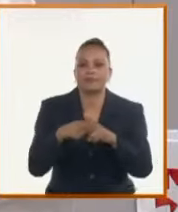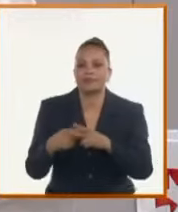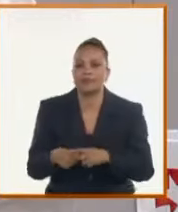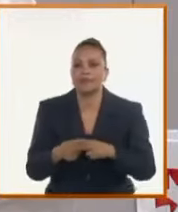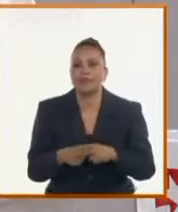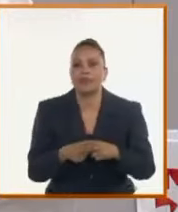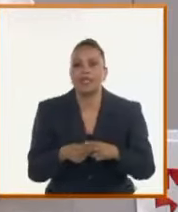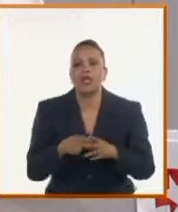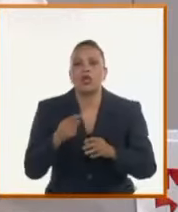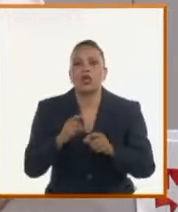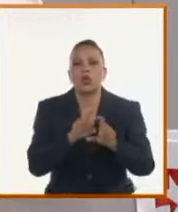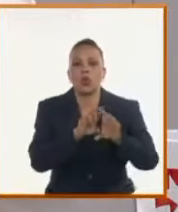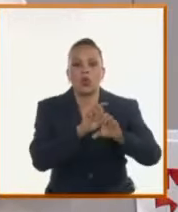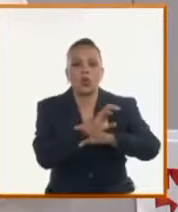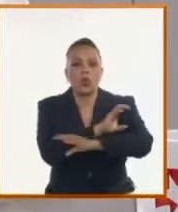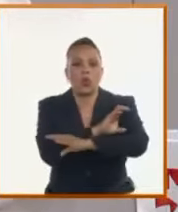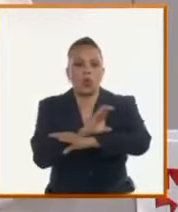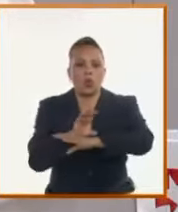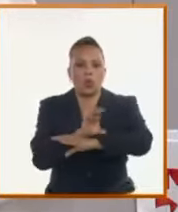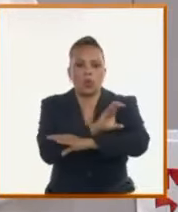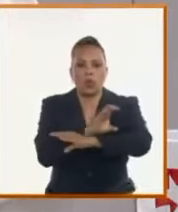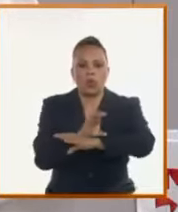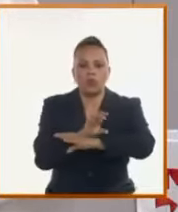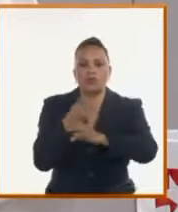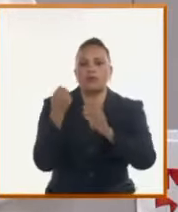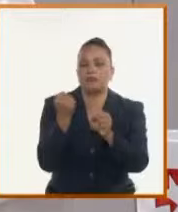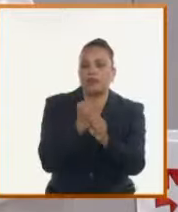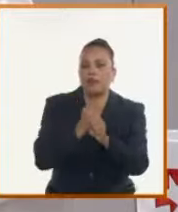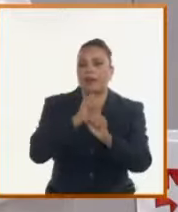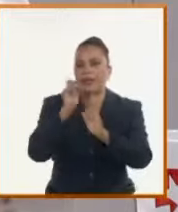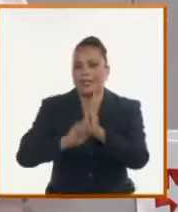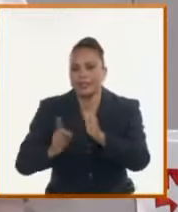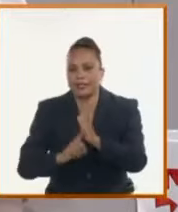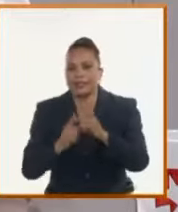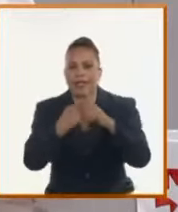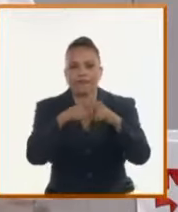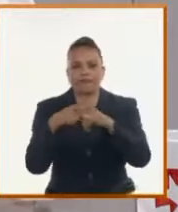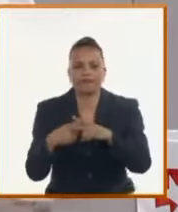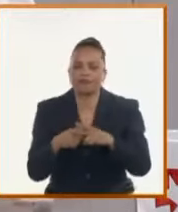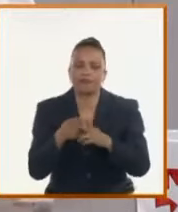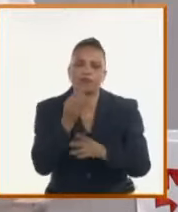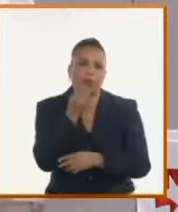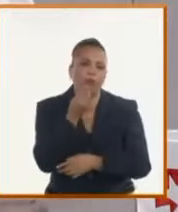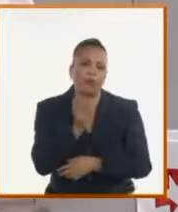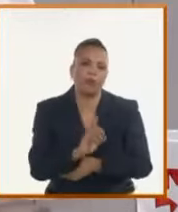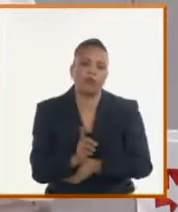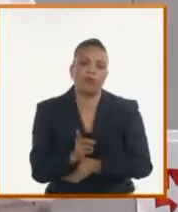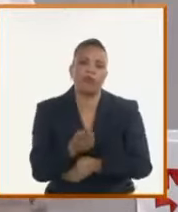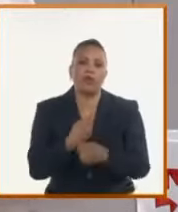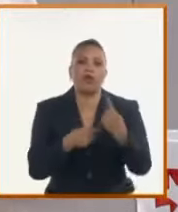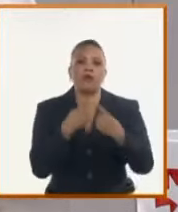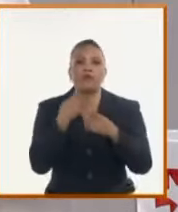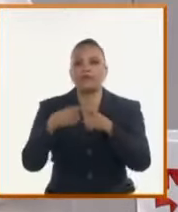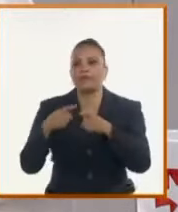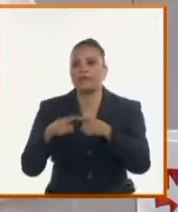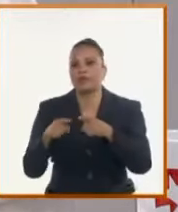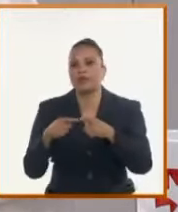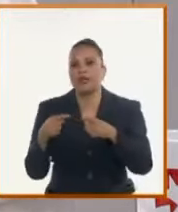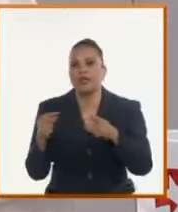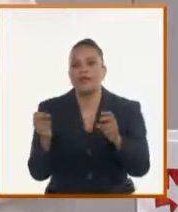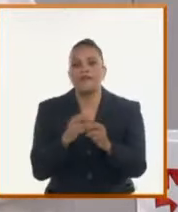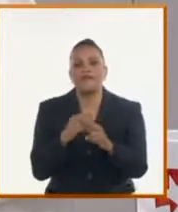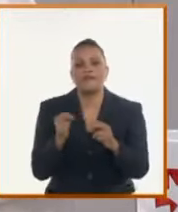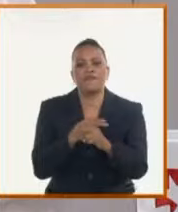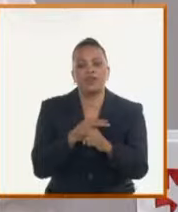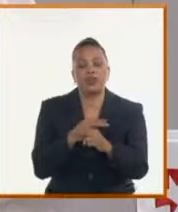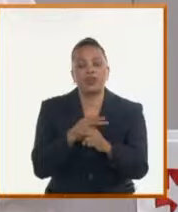que los coches motores se le hagan sus trabajos de Electricidad sobre todo y algunos elementos de la vía que también ha estado presente